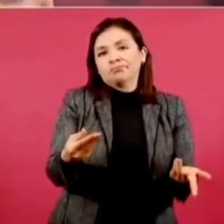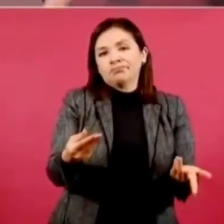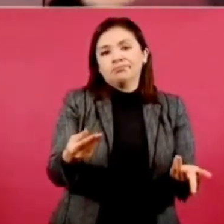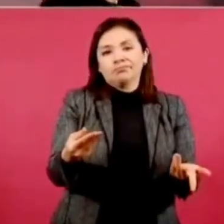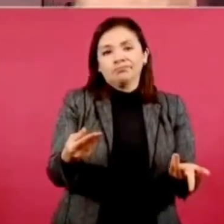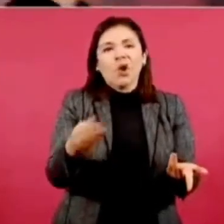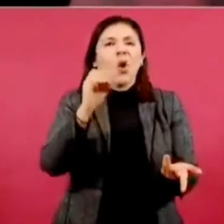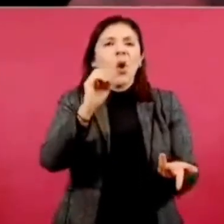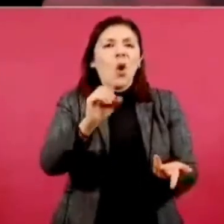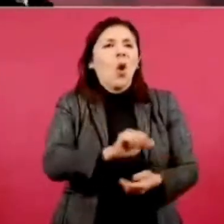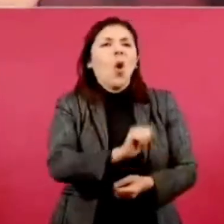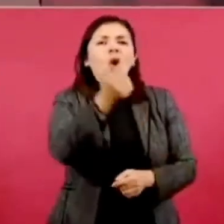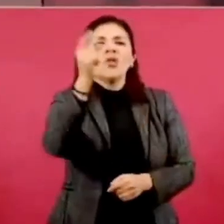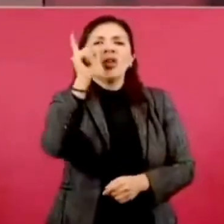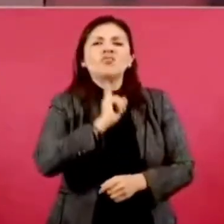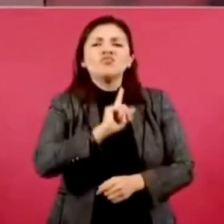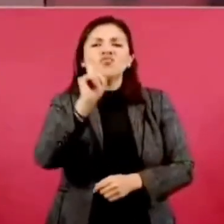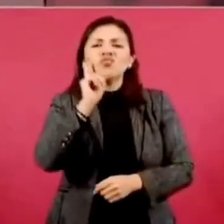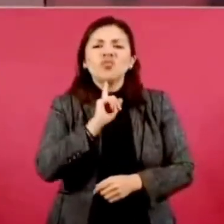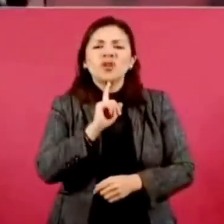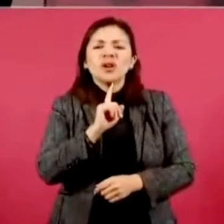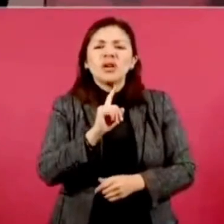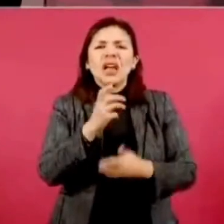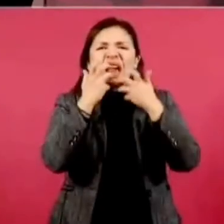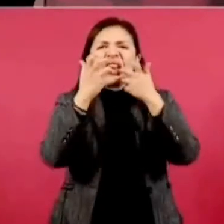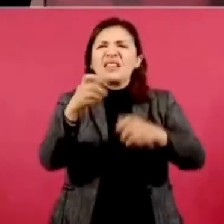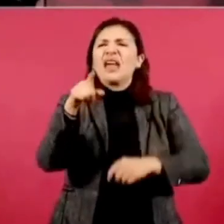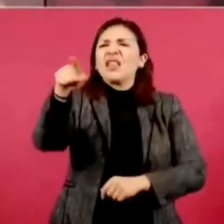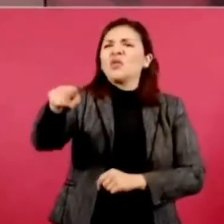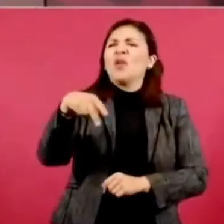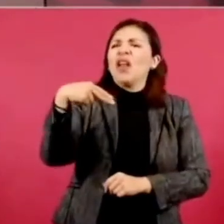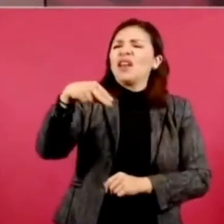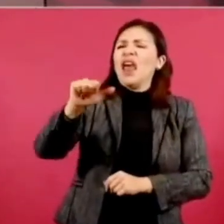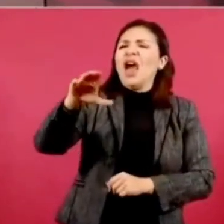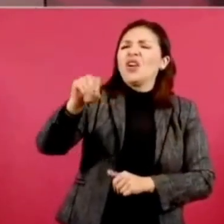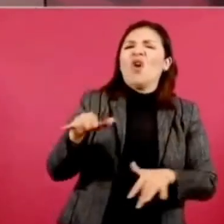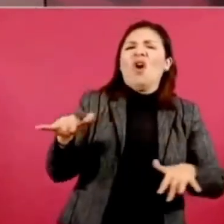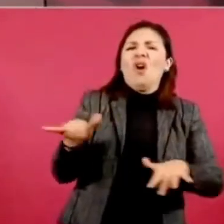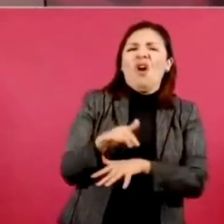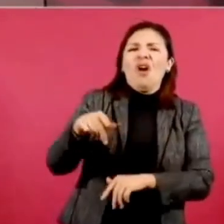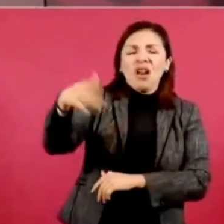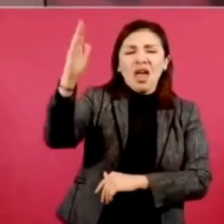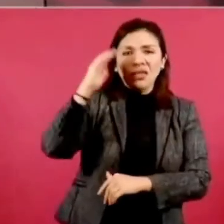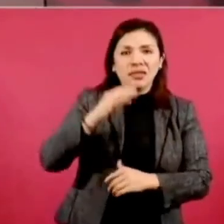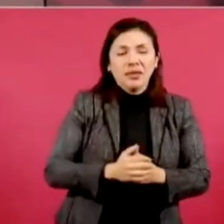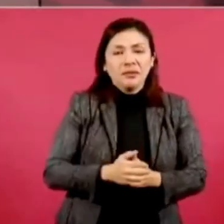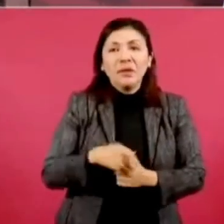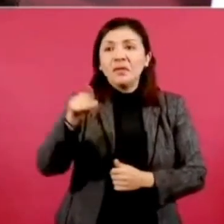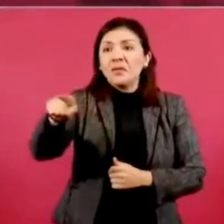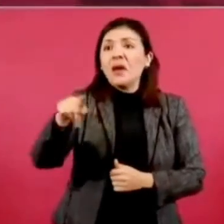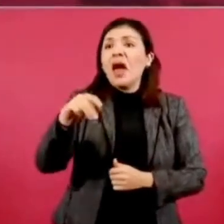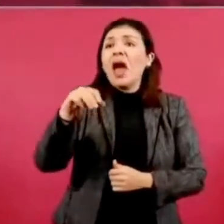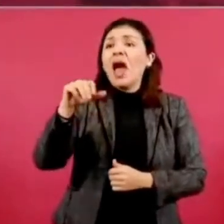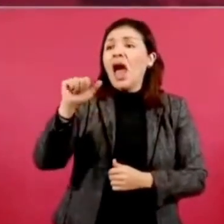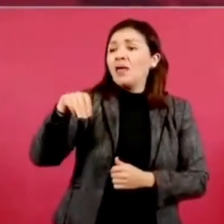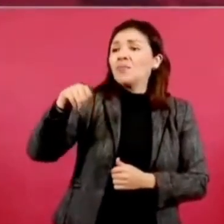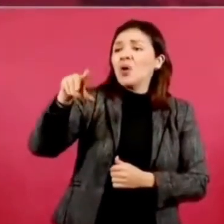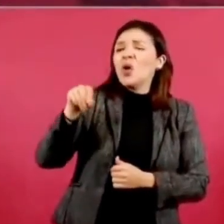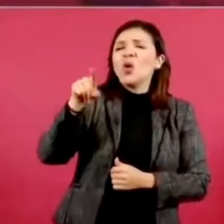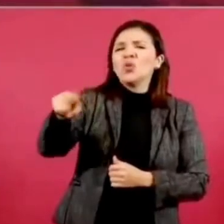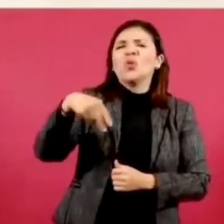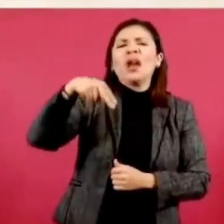O otra señora que me grita, ¡naco! Andrés Manuel, eres un